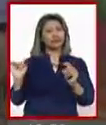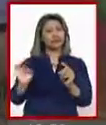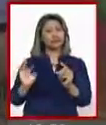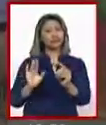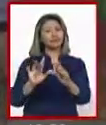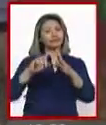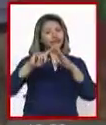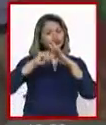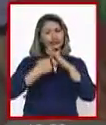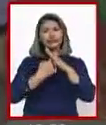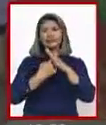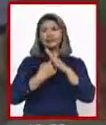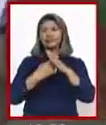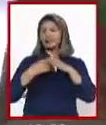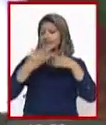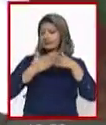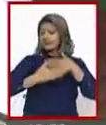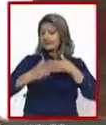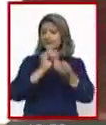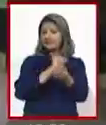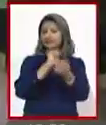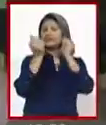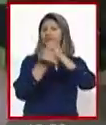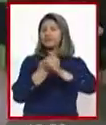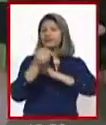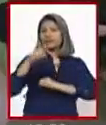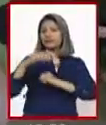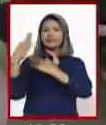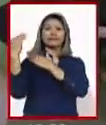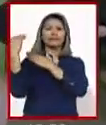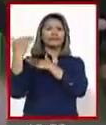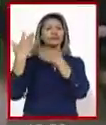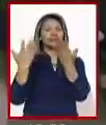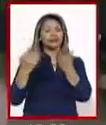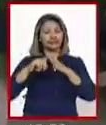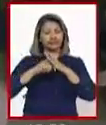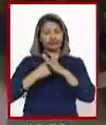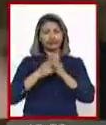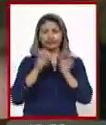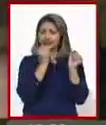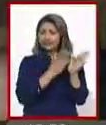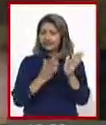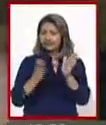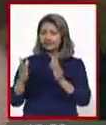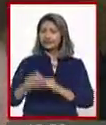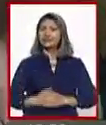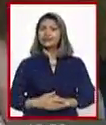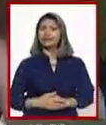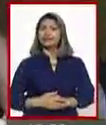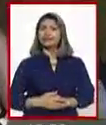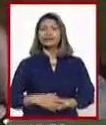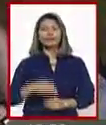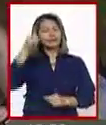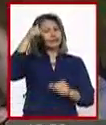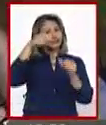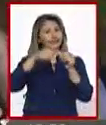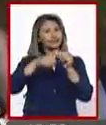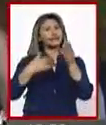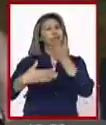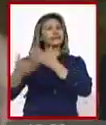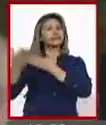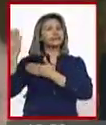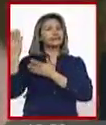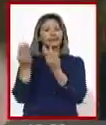le hemos empezado, aquí arranca el cambio que necesita Santa Cruz. Aquí arranca el orden. No, pues yo me acuerdo cuando era la